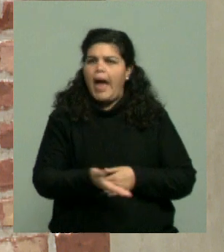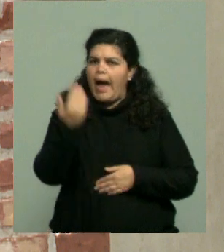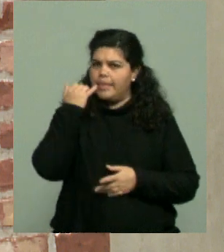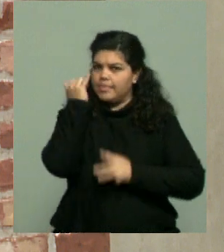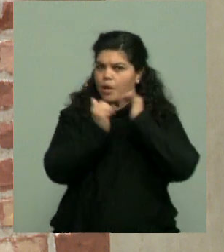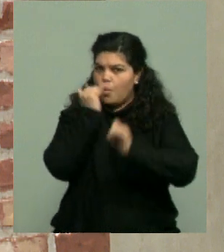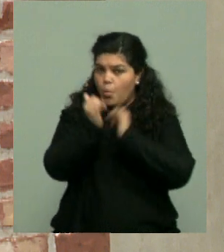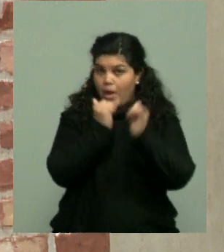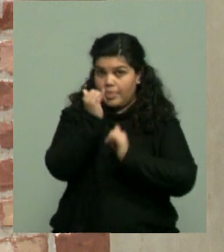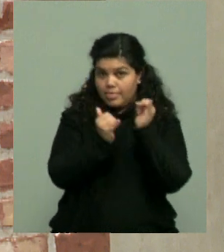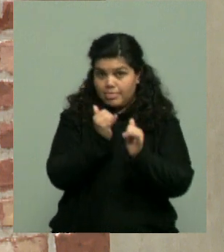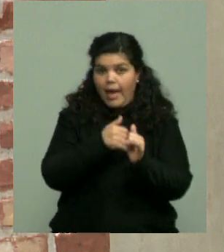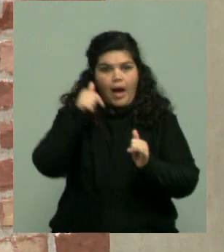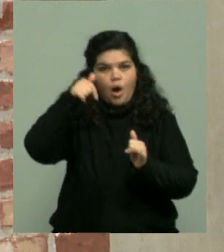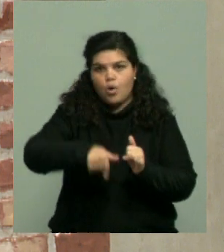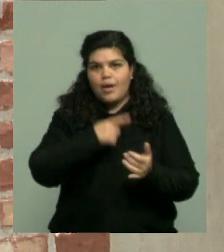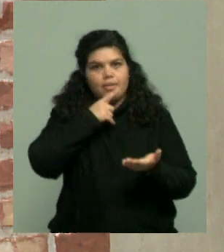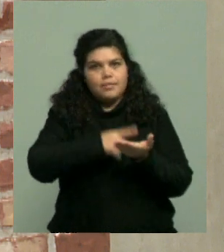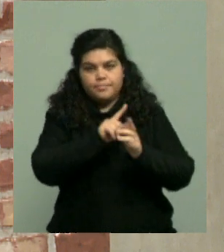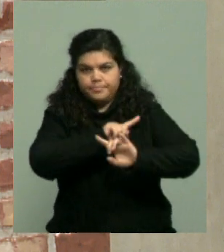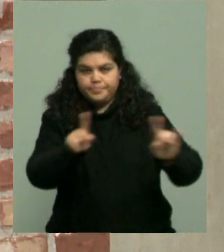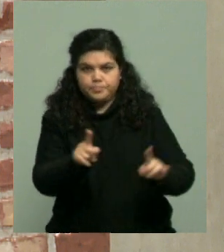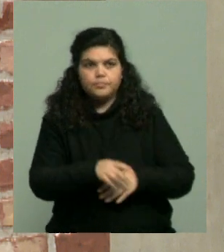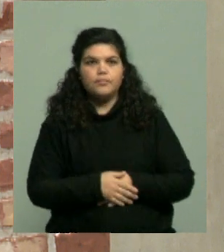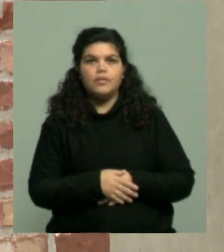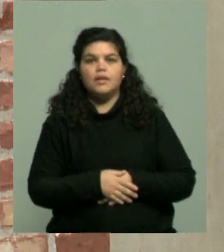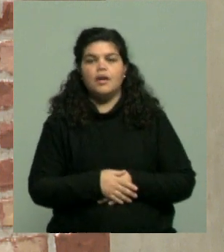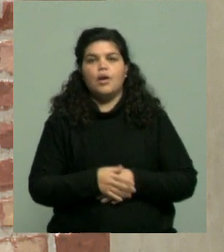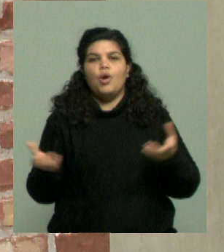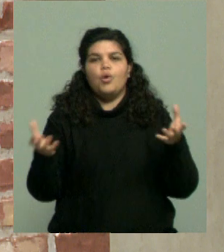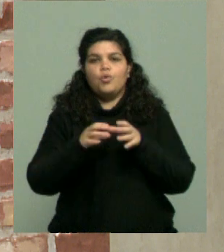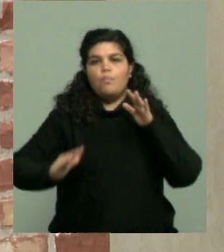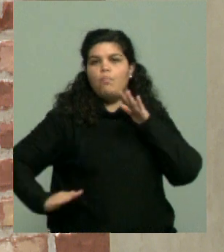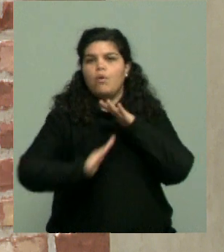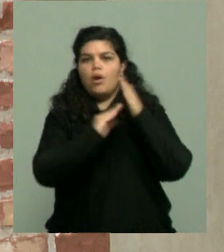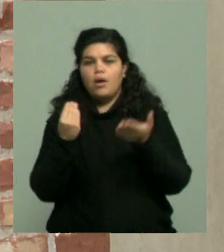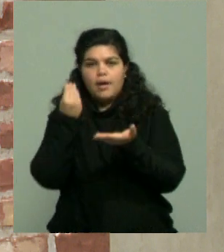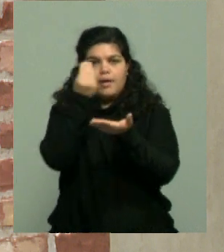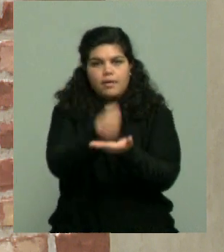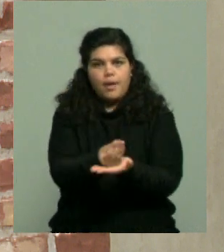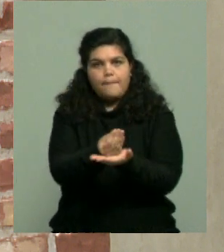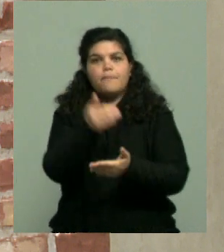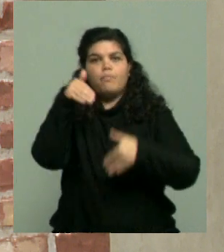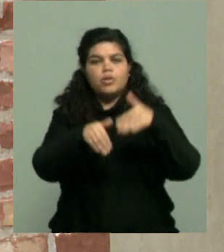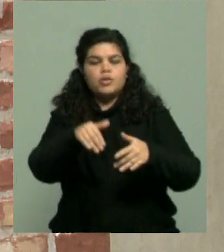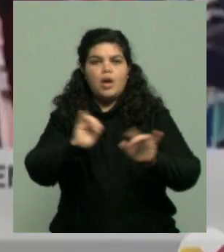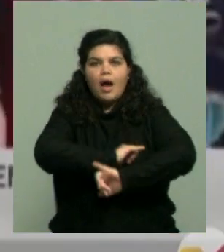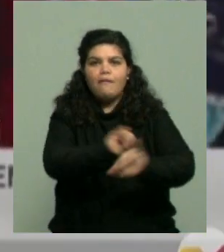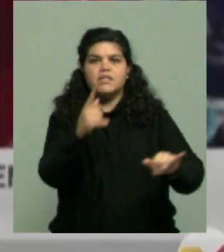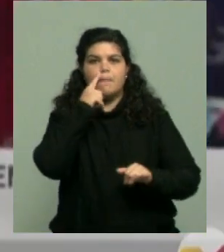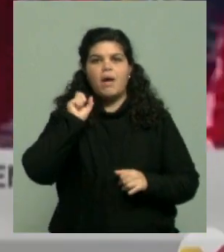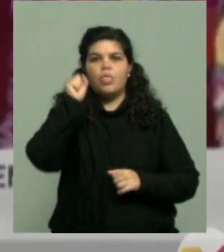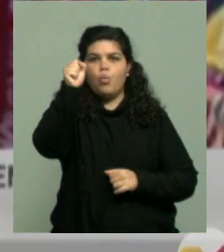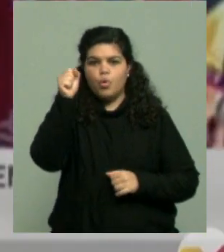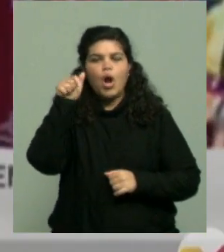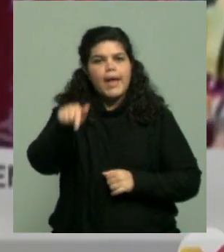tema, repasamos. La autoridad electoral pronunció el triunfo de Nicolás Maduro, algo que ha sido cuestionado